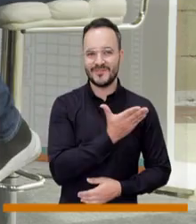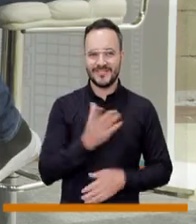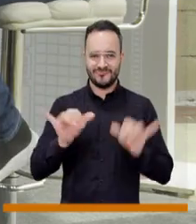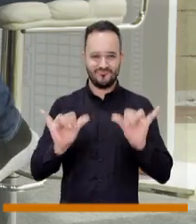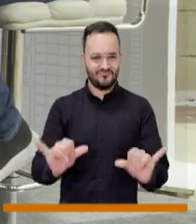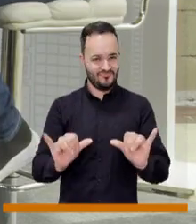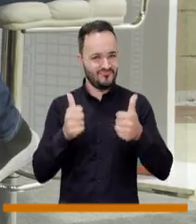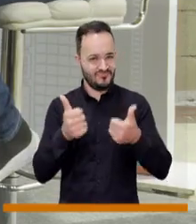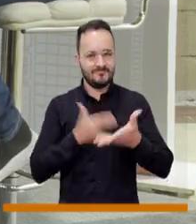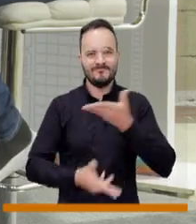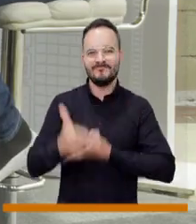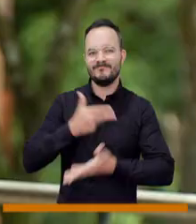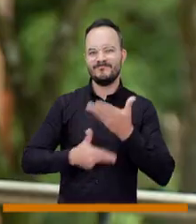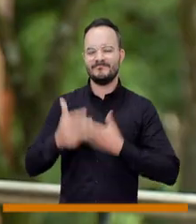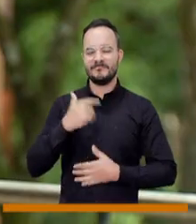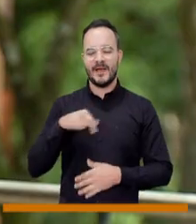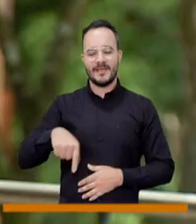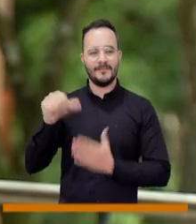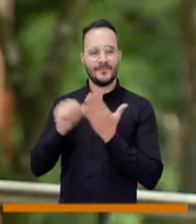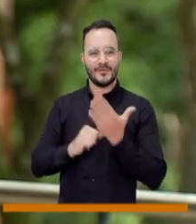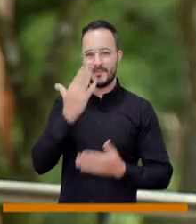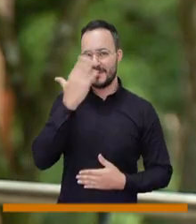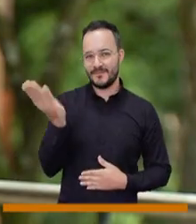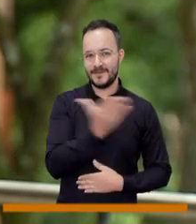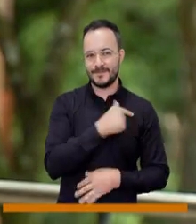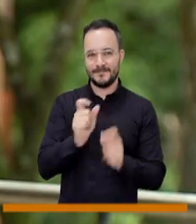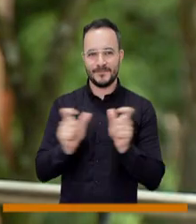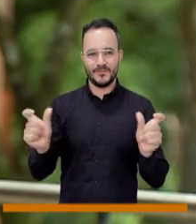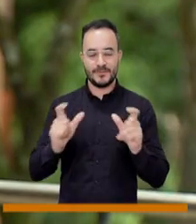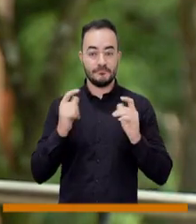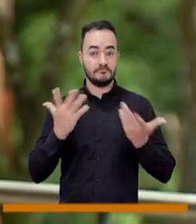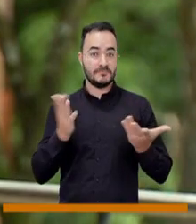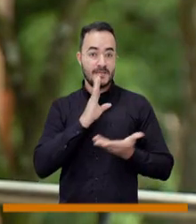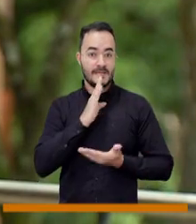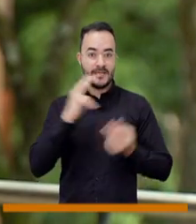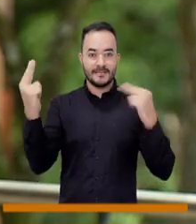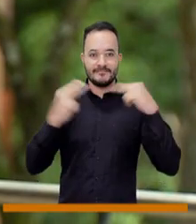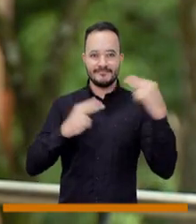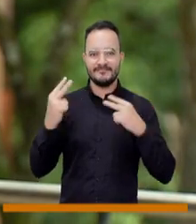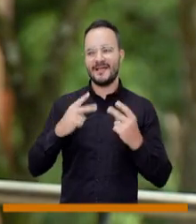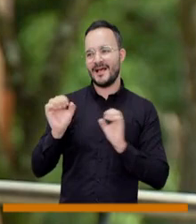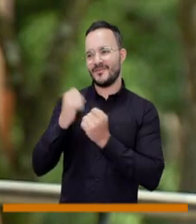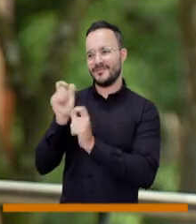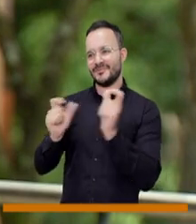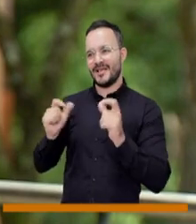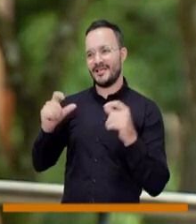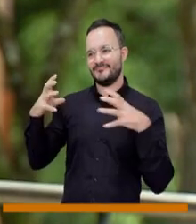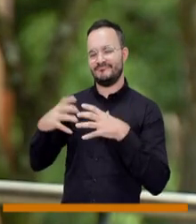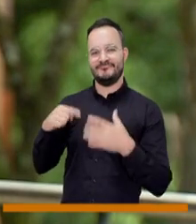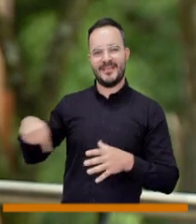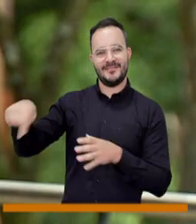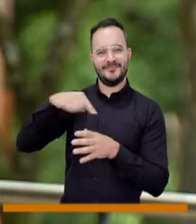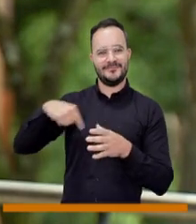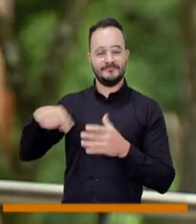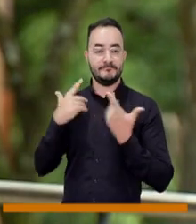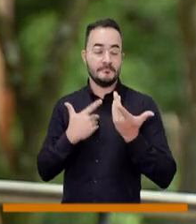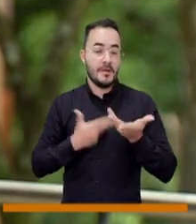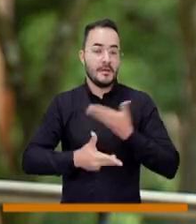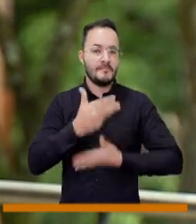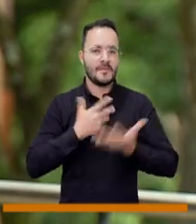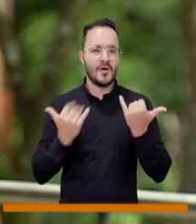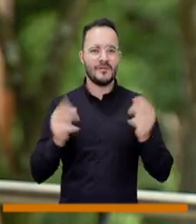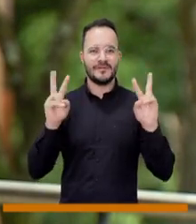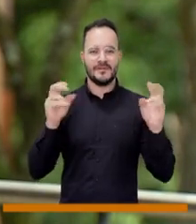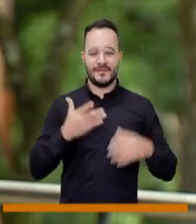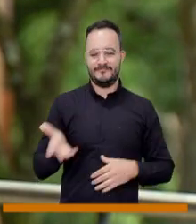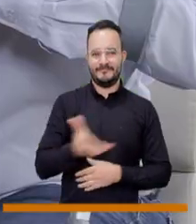Gracias por continuar con nosotros a esta hora en De Frente a la Gente, en compañía de nuestros concejales anfitriones. Y bueno,